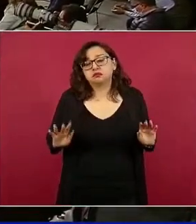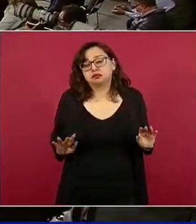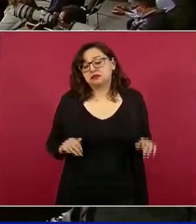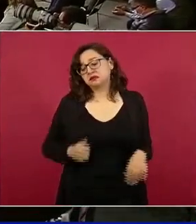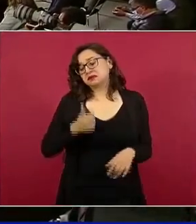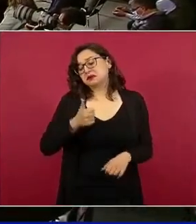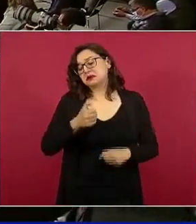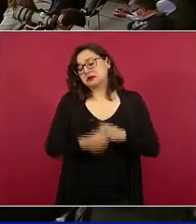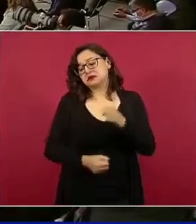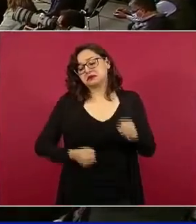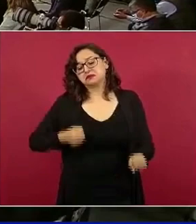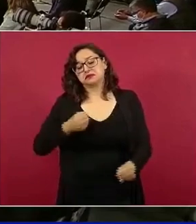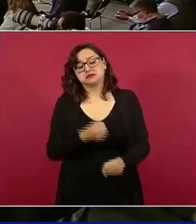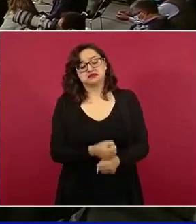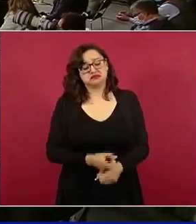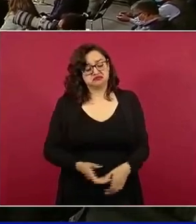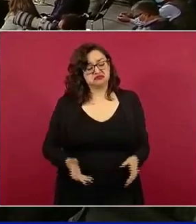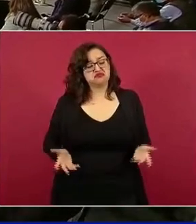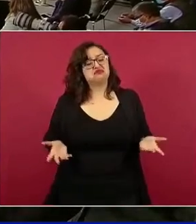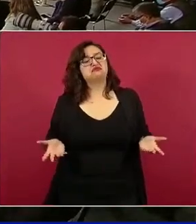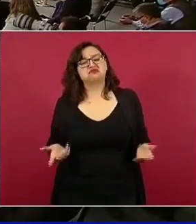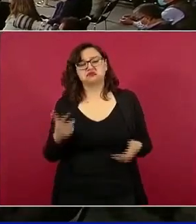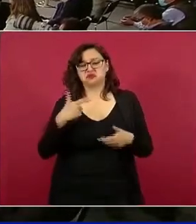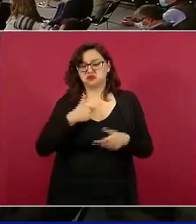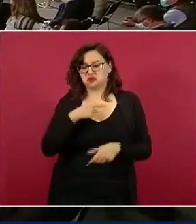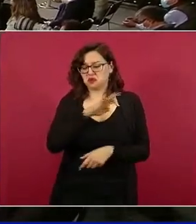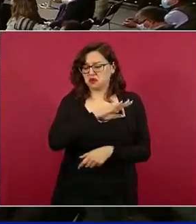haga, no me pueden quitar,